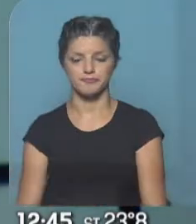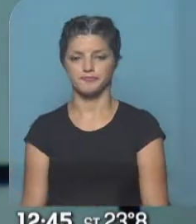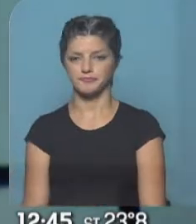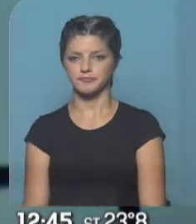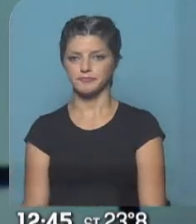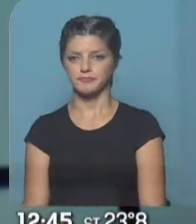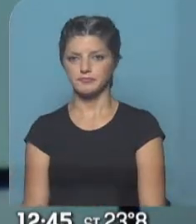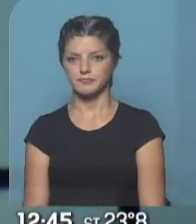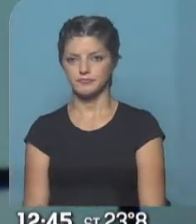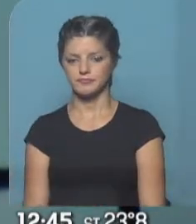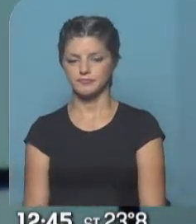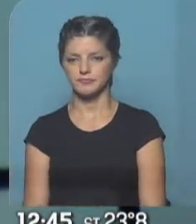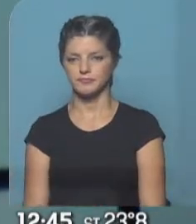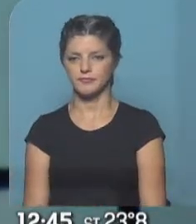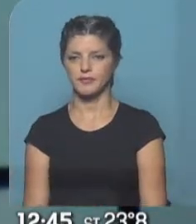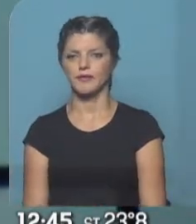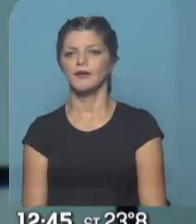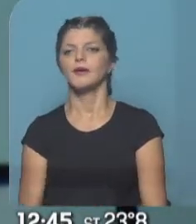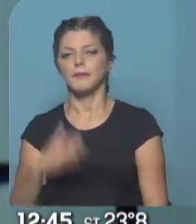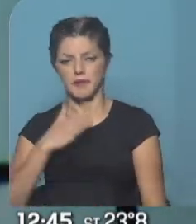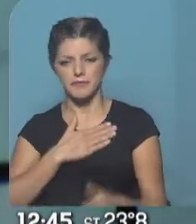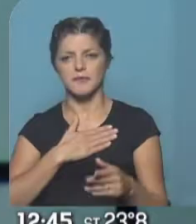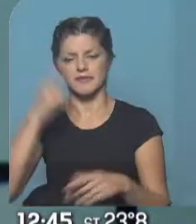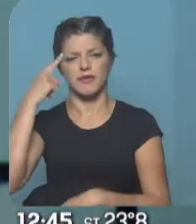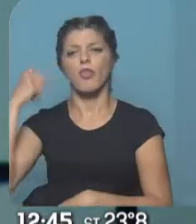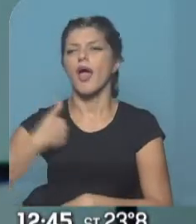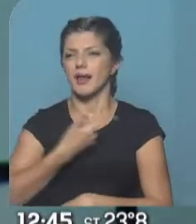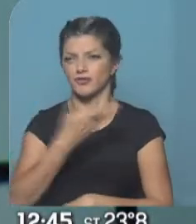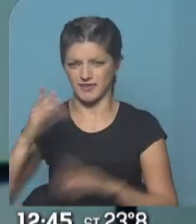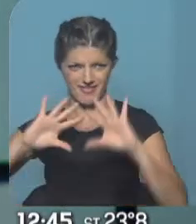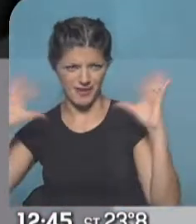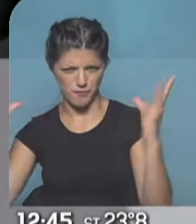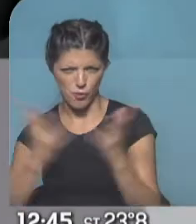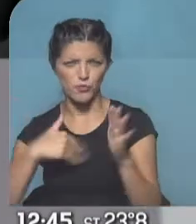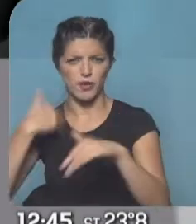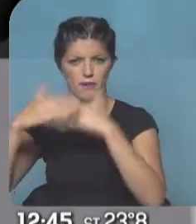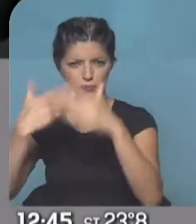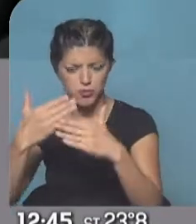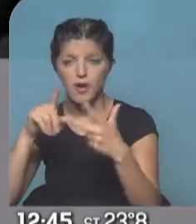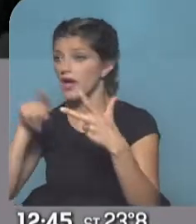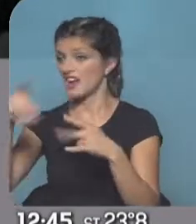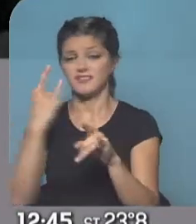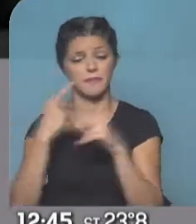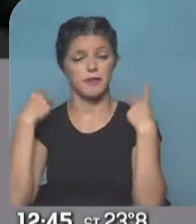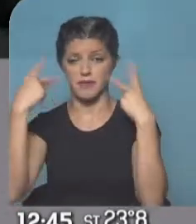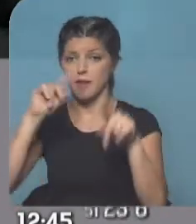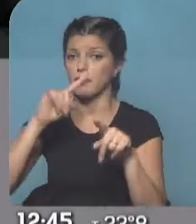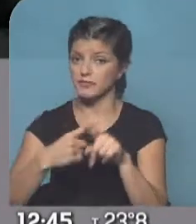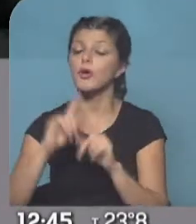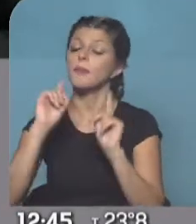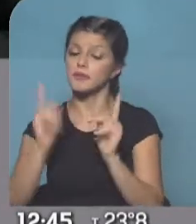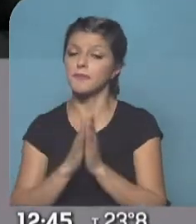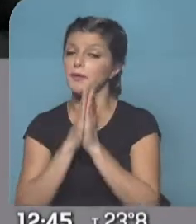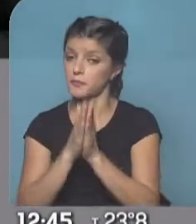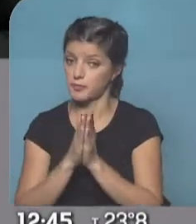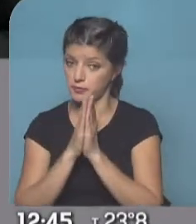papas, dada la organización de nuestras sociedades a nivel planetario, sus viajes son políticos y pastorales. Fíjense que en